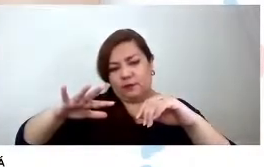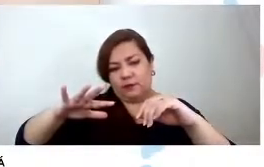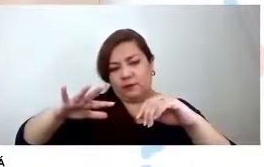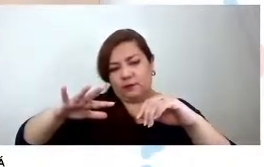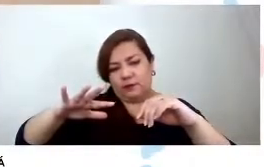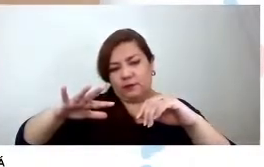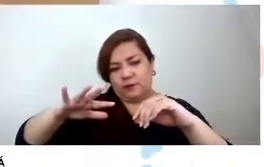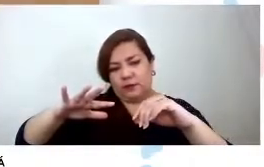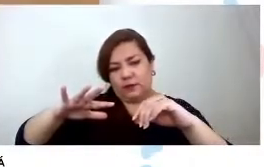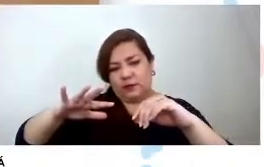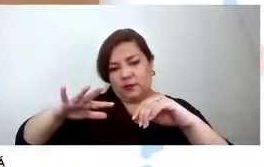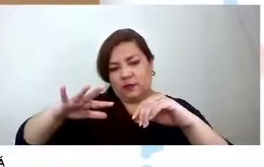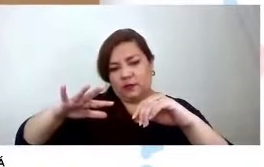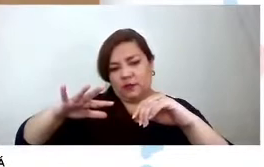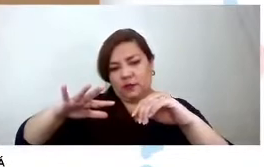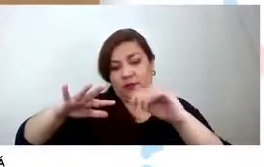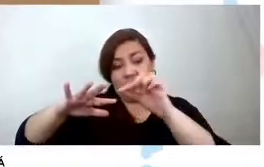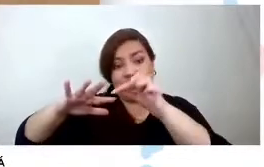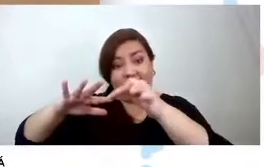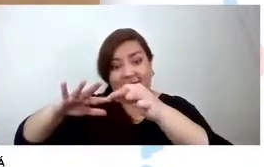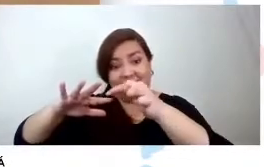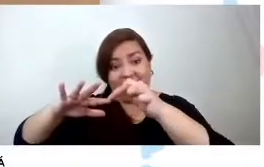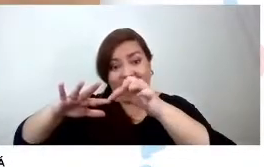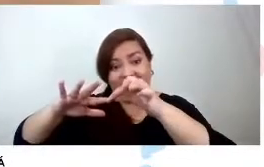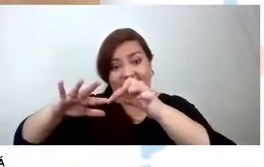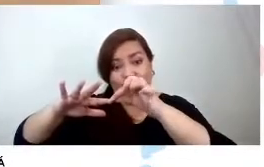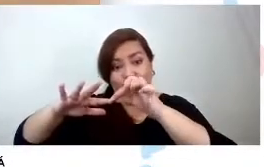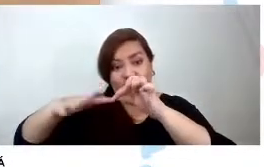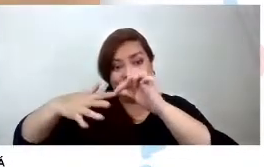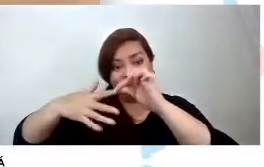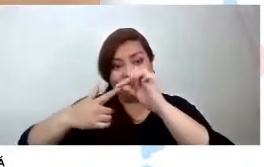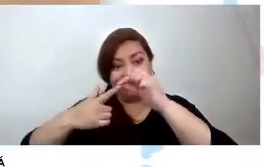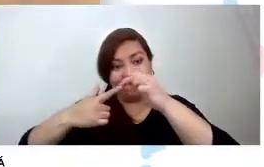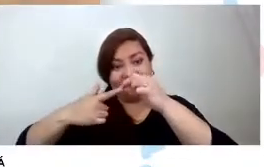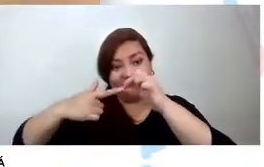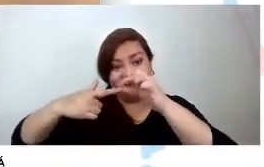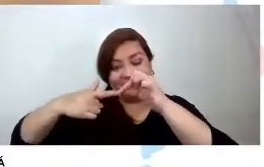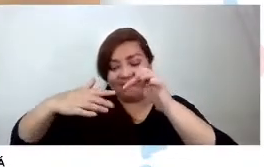uña, claro. No la muevas mucho porque está pegada. Esto ahí.